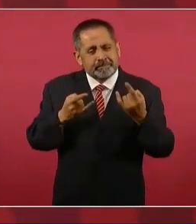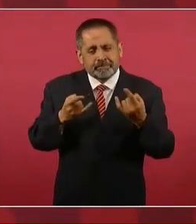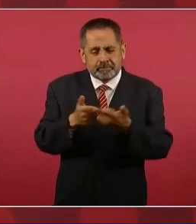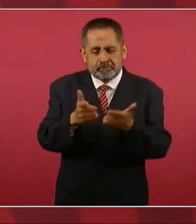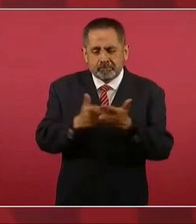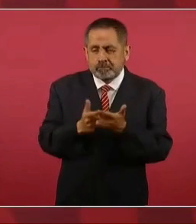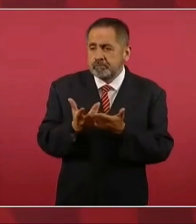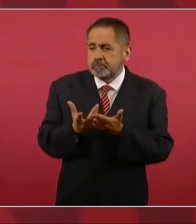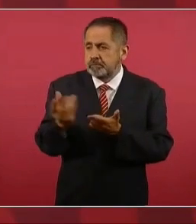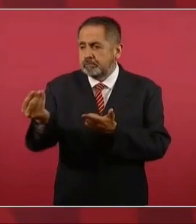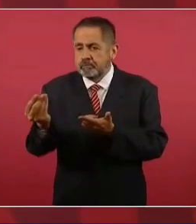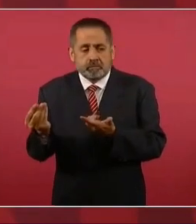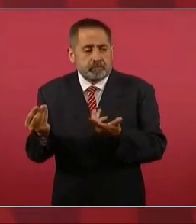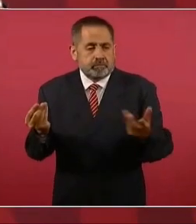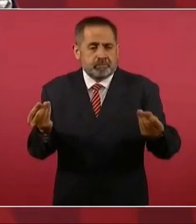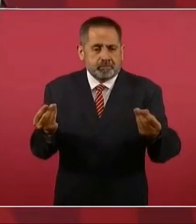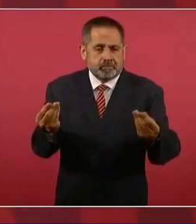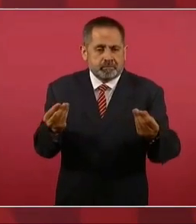Luego,